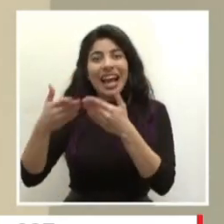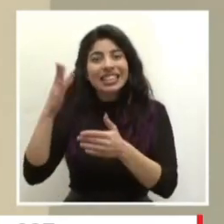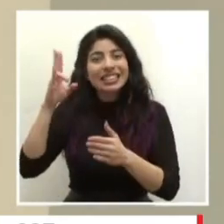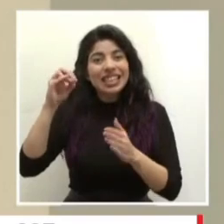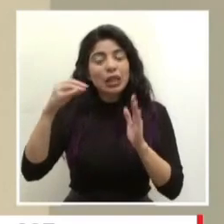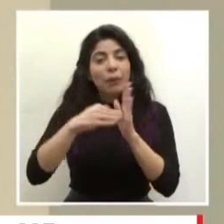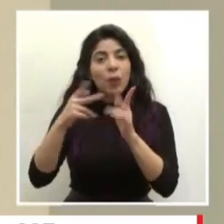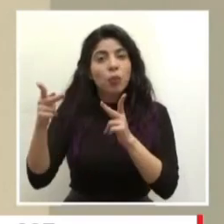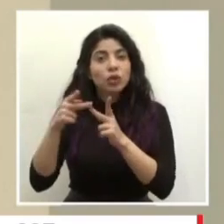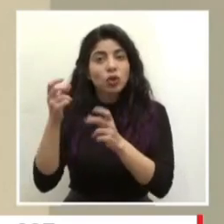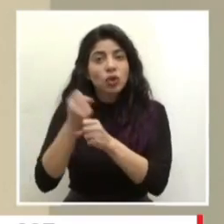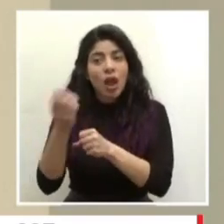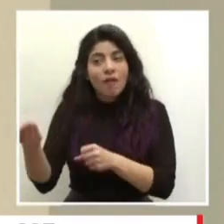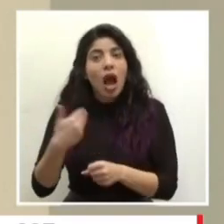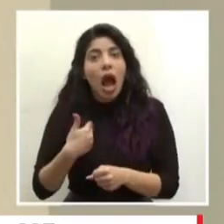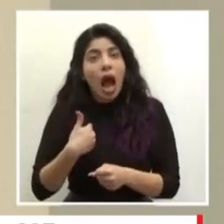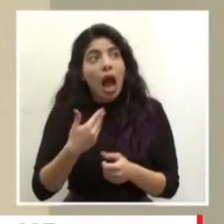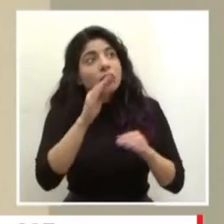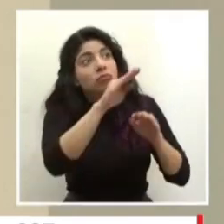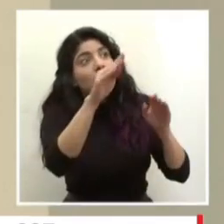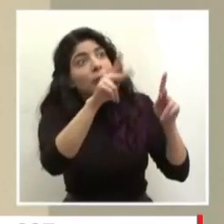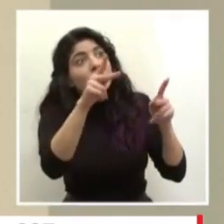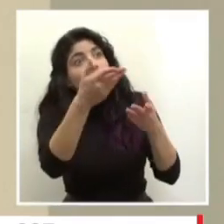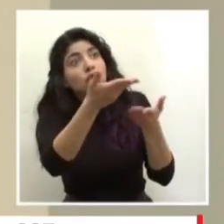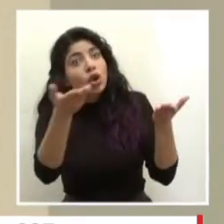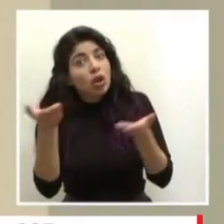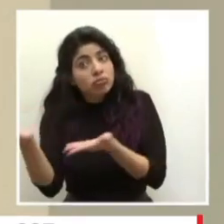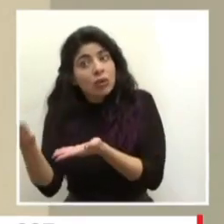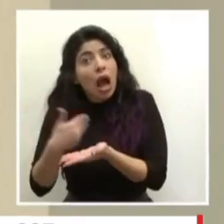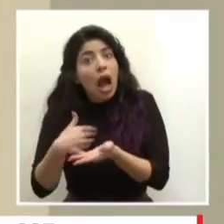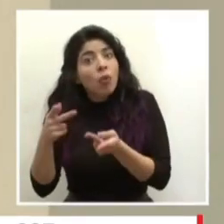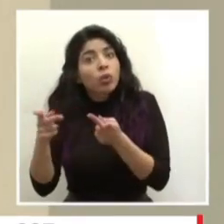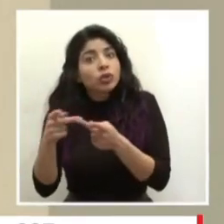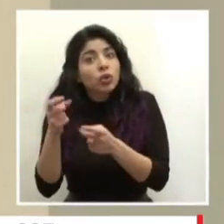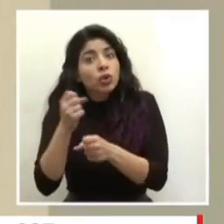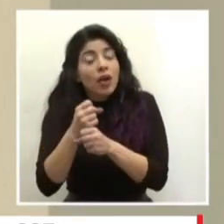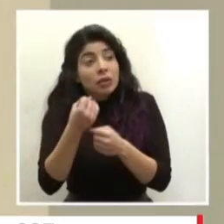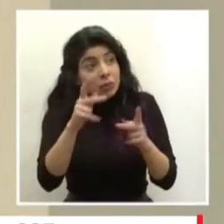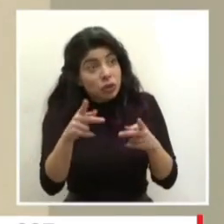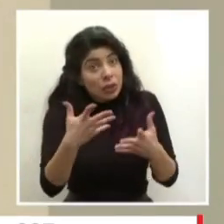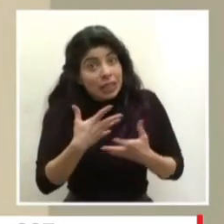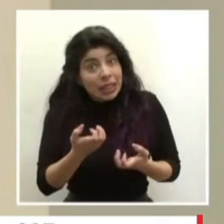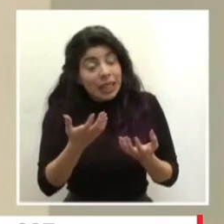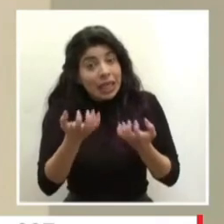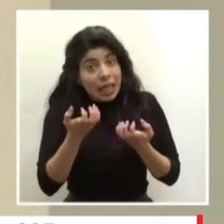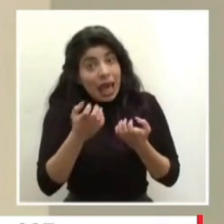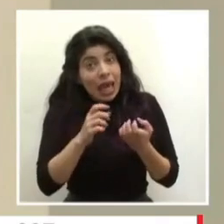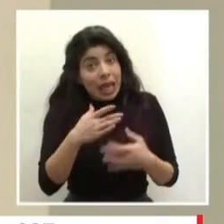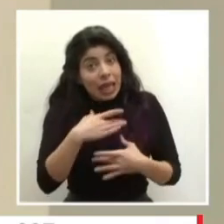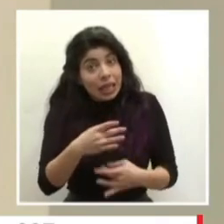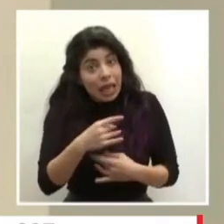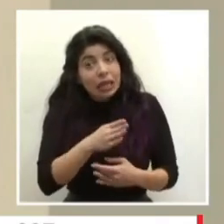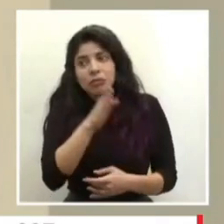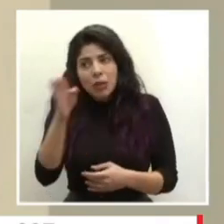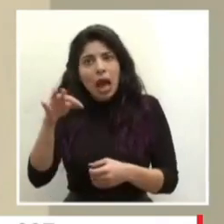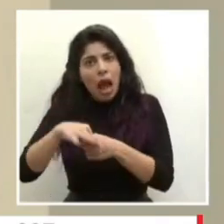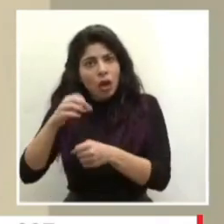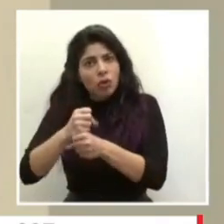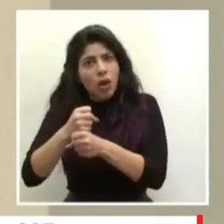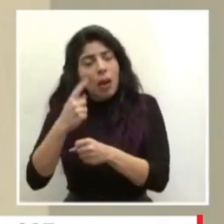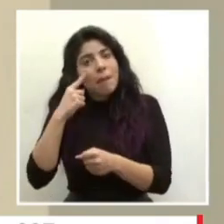70.000 puestos de trabajo disponibles para personas que tengan el interés de acercarse al sector agro para poder no solo tener ingresos, sino